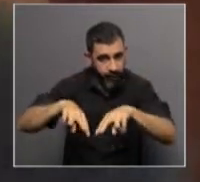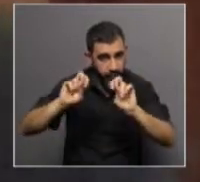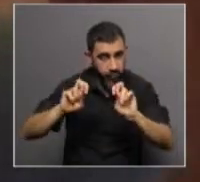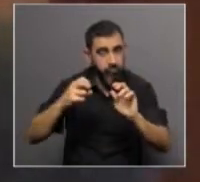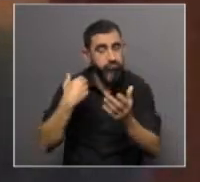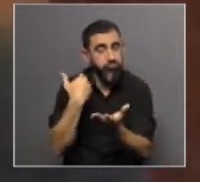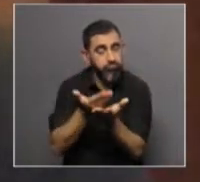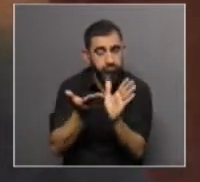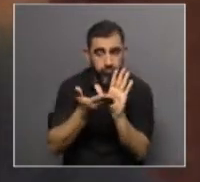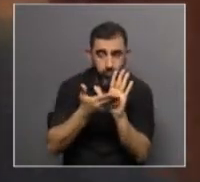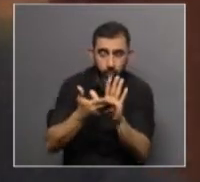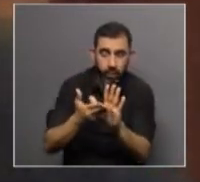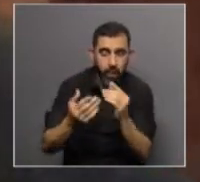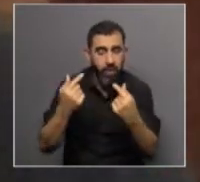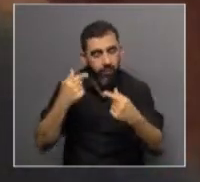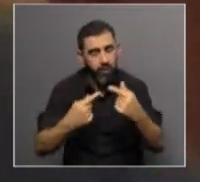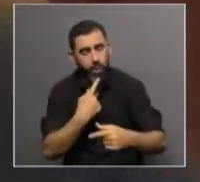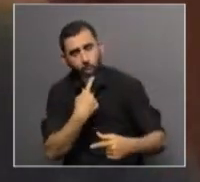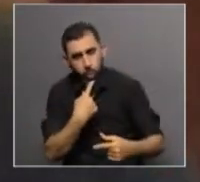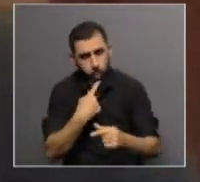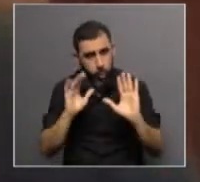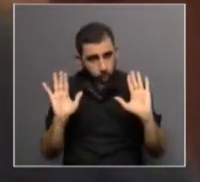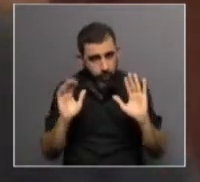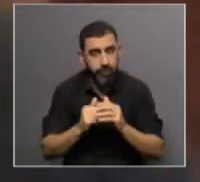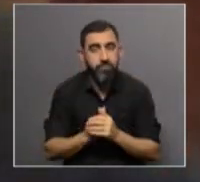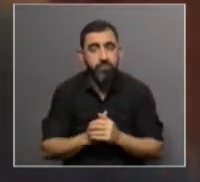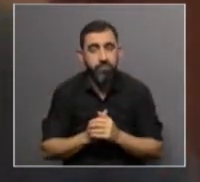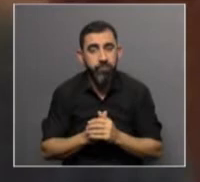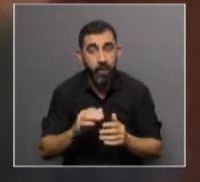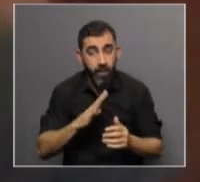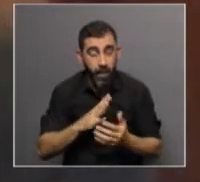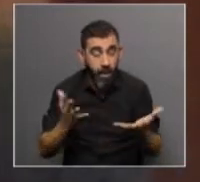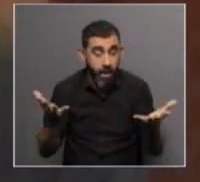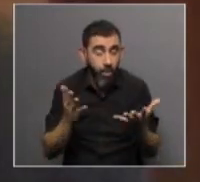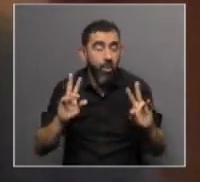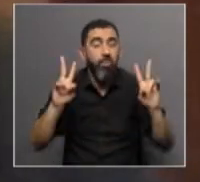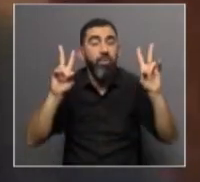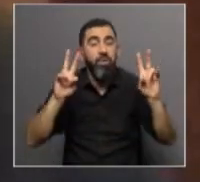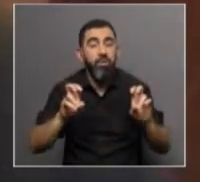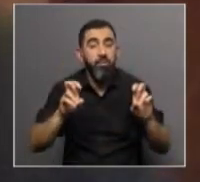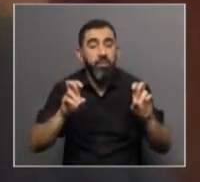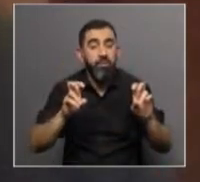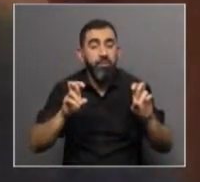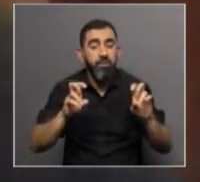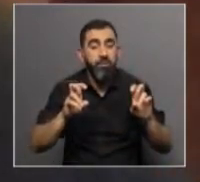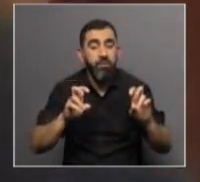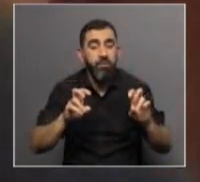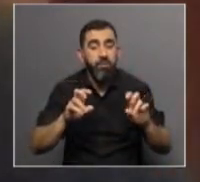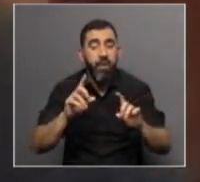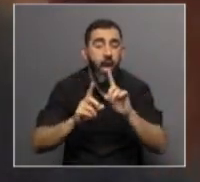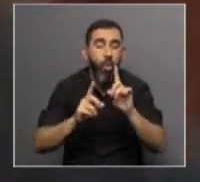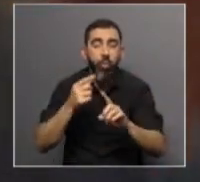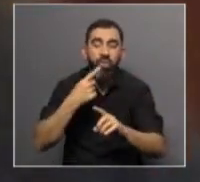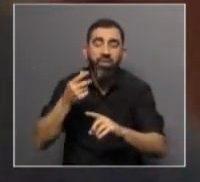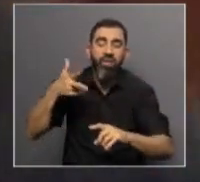plantear las enormes dudas que tenemos sobre las pretendidas